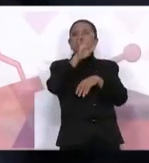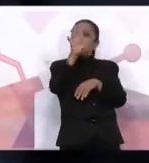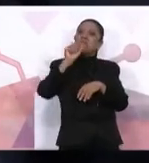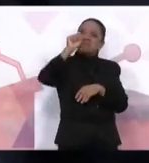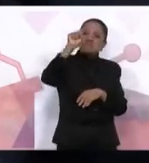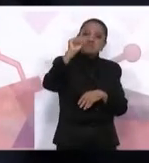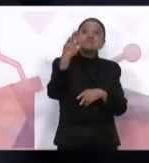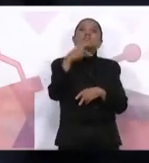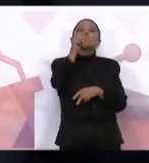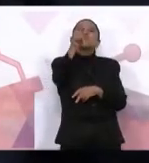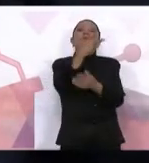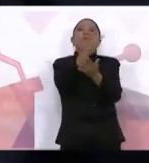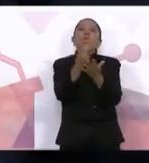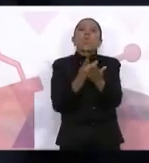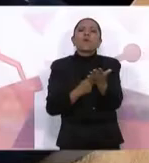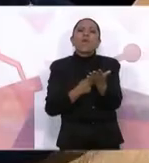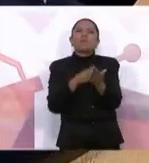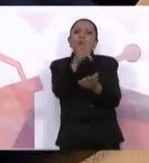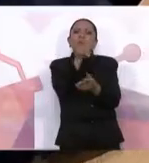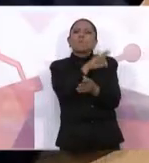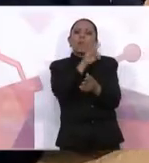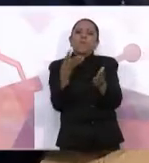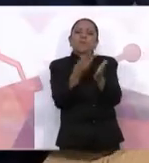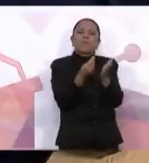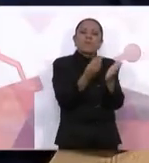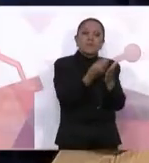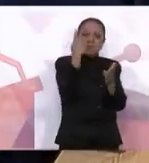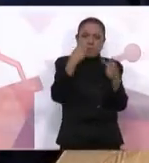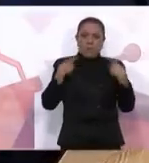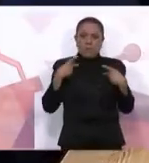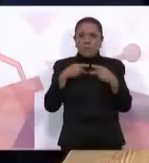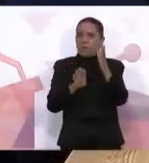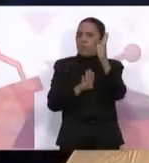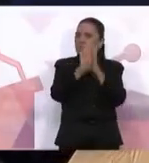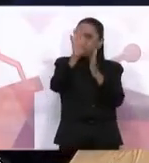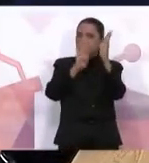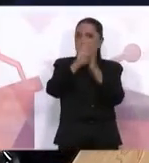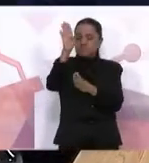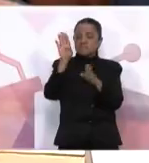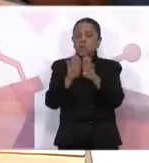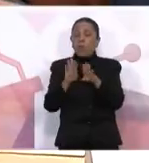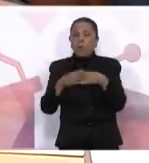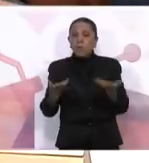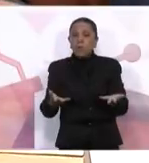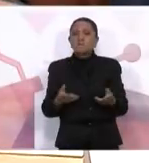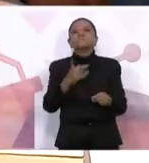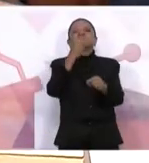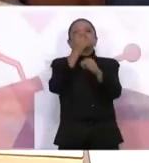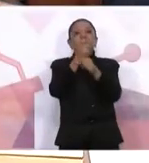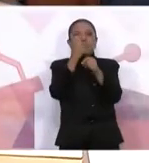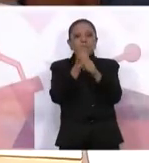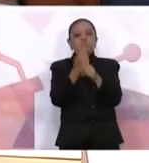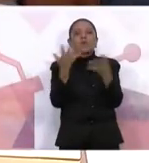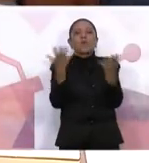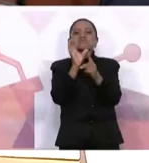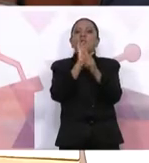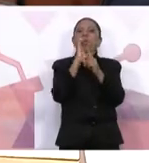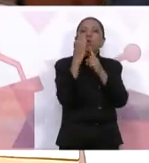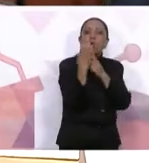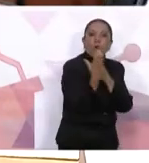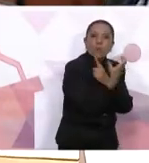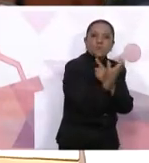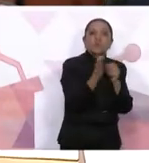que la gente pudiera salir adelante lo primero que se debe de hacer es una comisión de parte del ejecutivo estatal